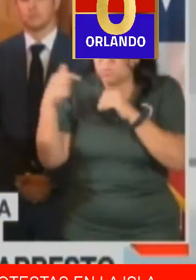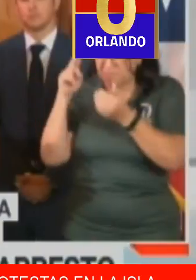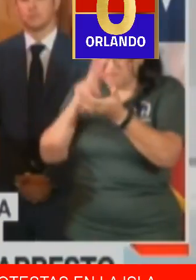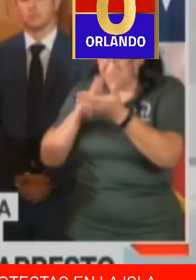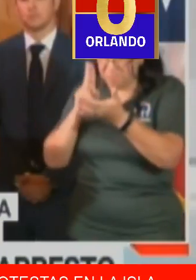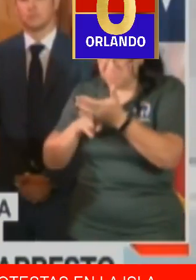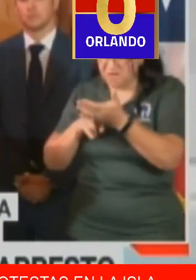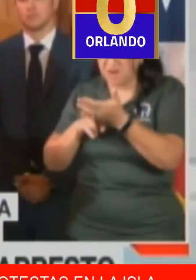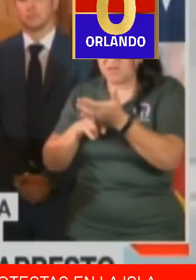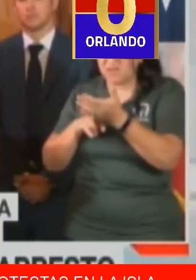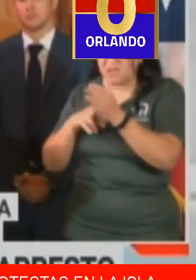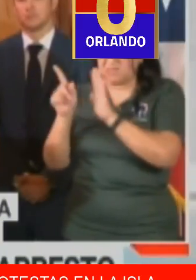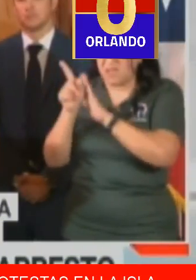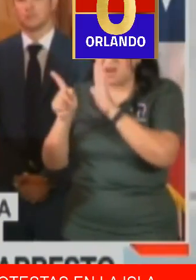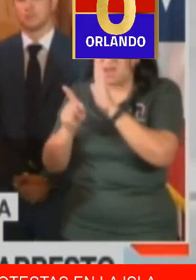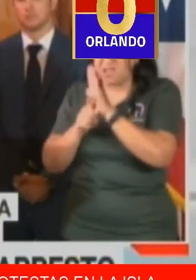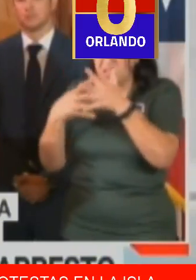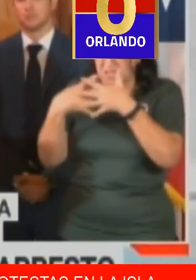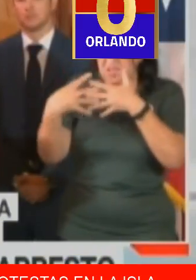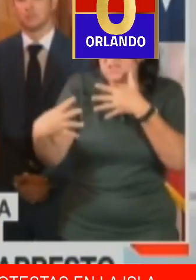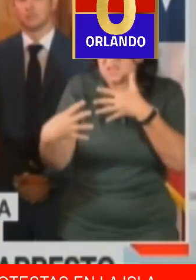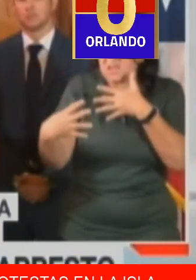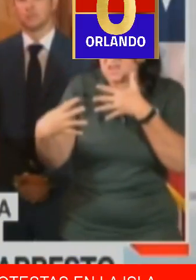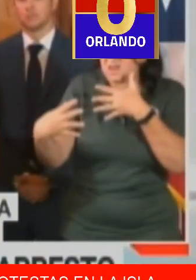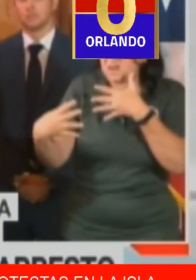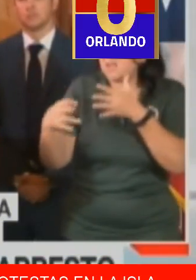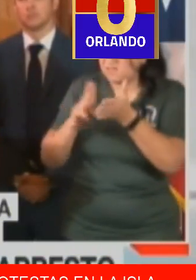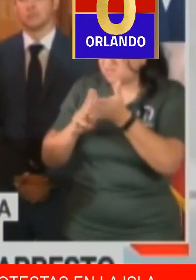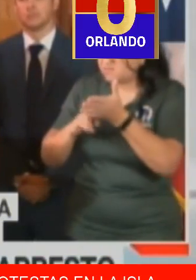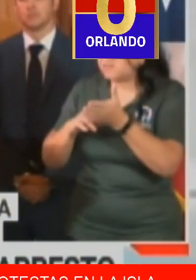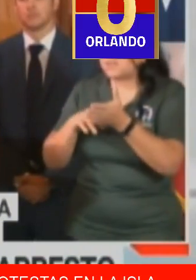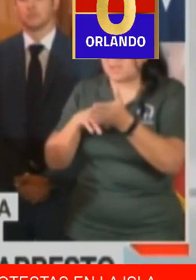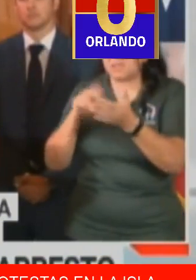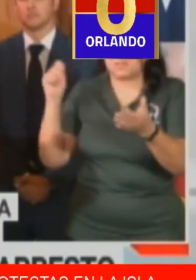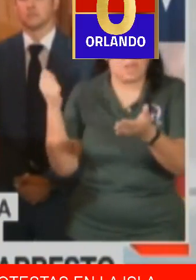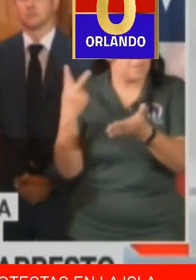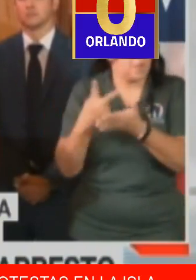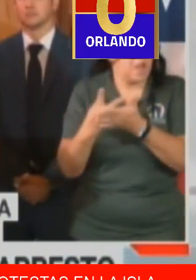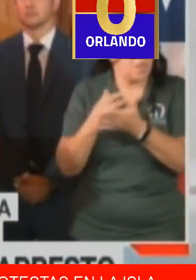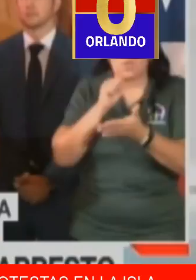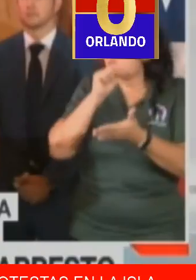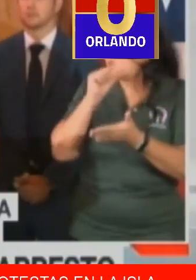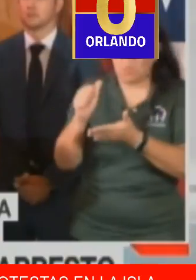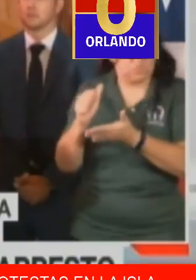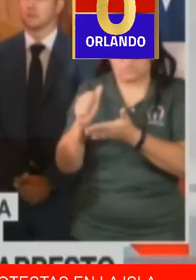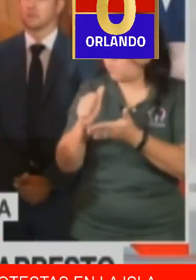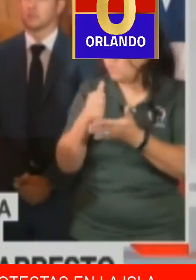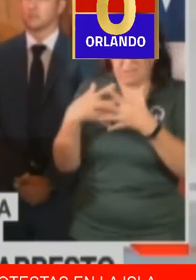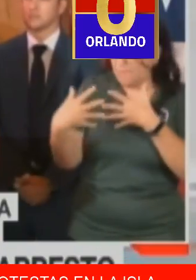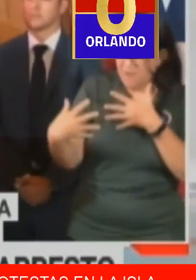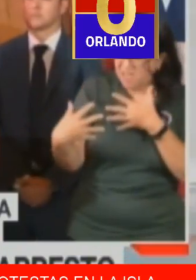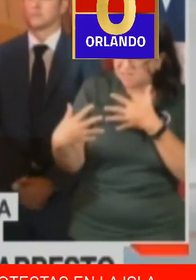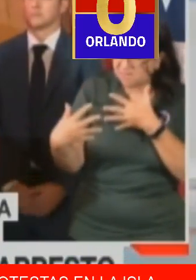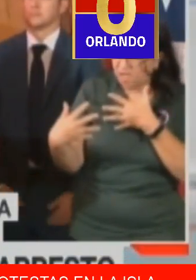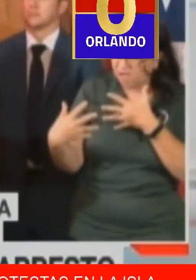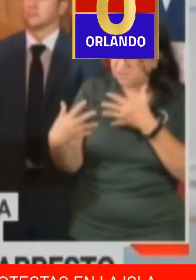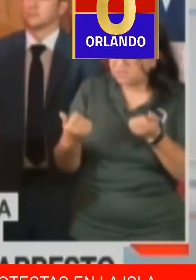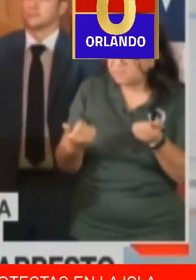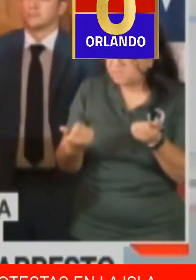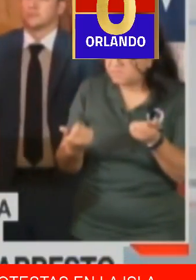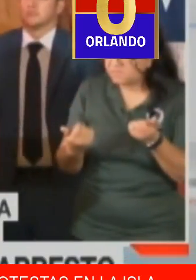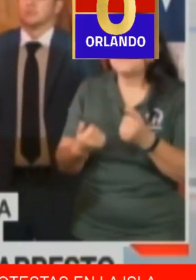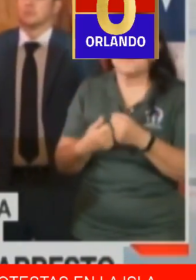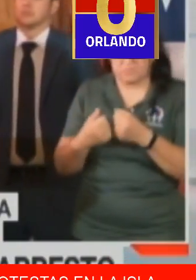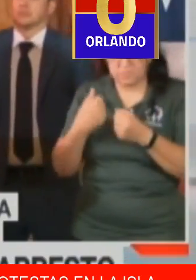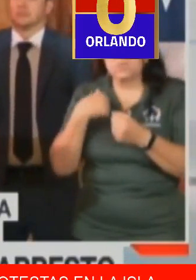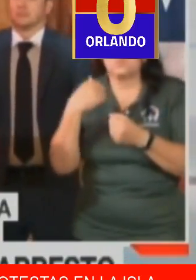esas de transparencia que se aprobaron y que realmente no son de transparencia. Sí, miren, sobre esa en particular, yo reconozco este proceso y